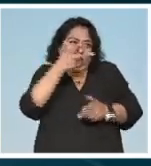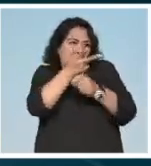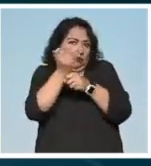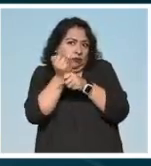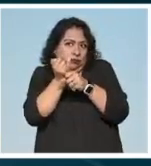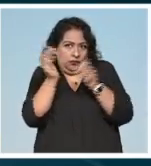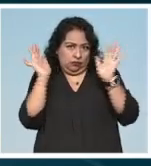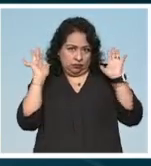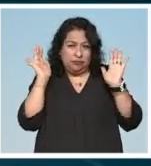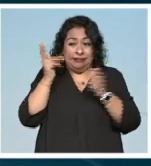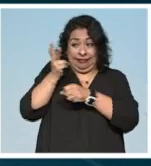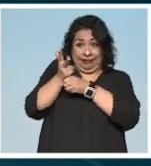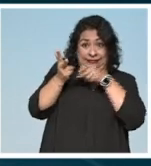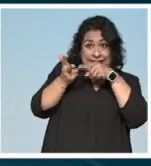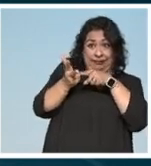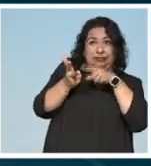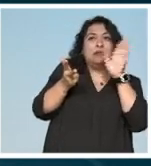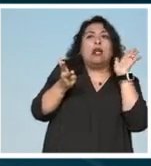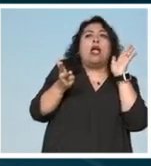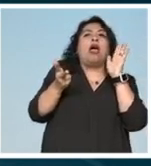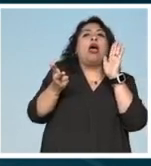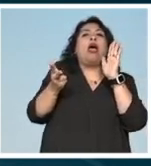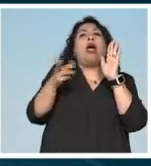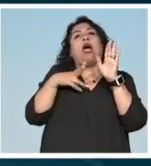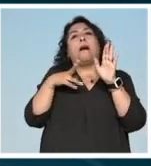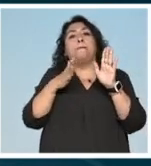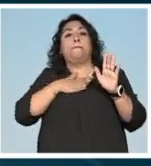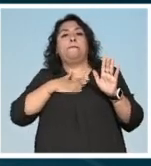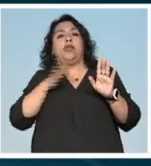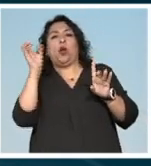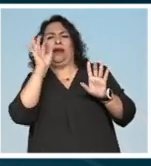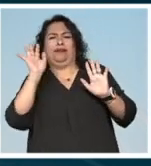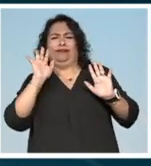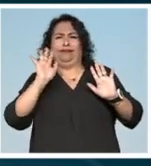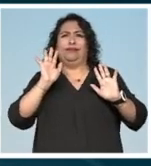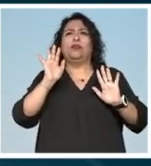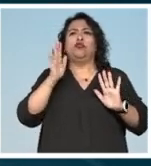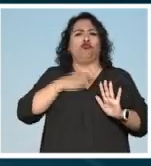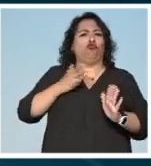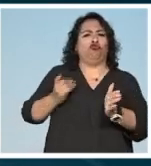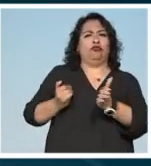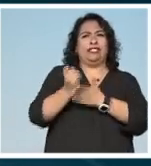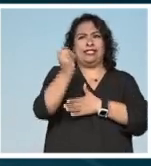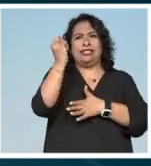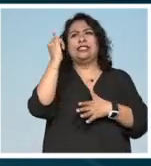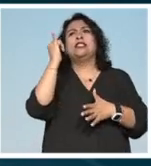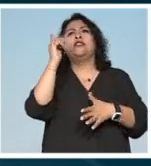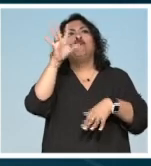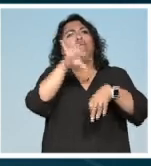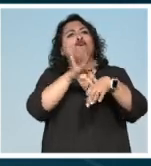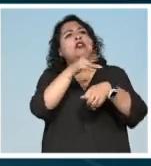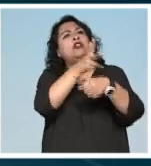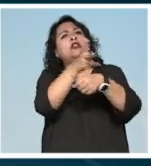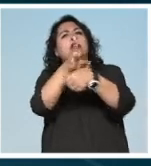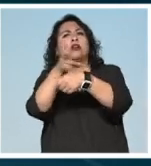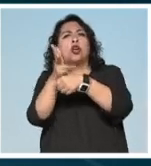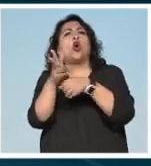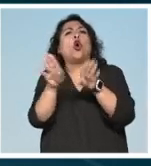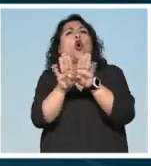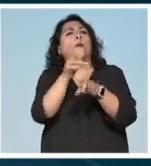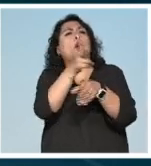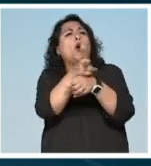¿no? En el documental no es cierto que exista la objetividad. O sea, uno decide qué realidad es la que quiere retratar, cómo la